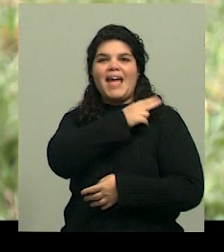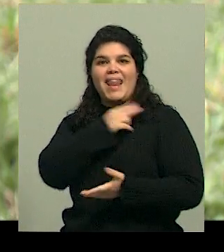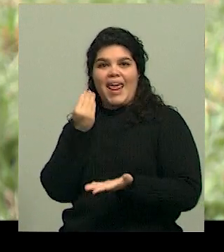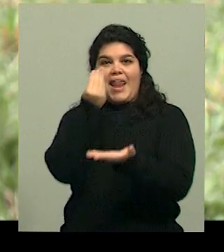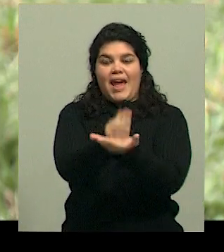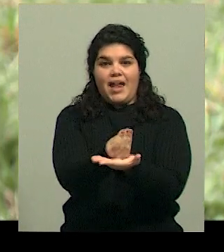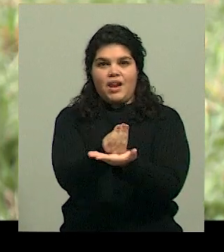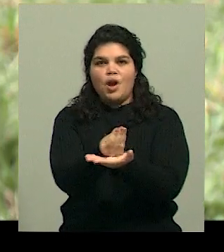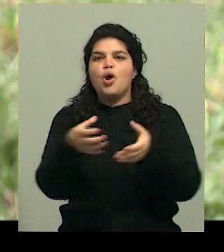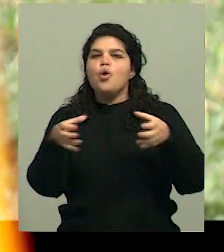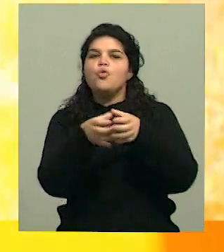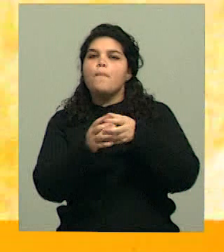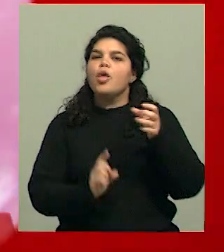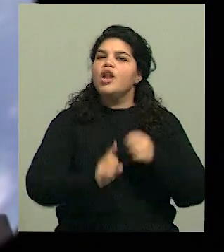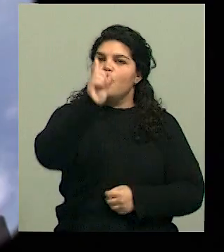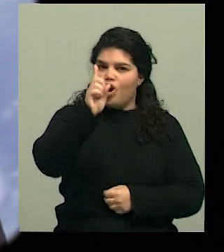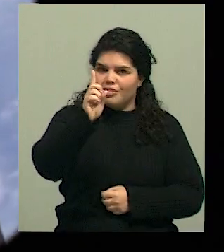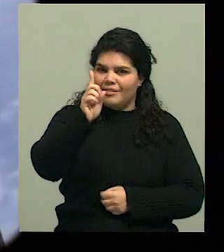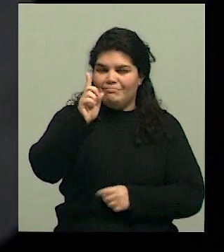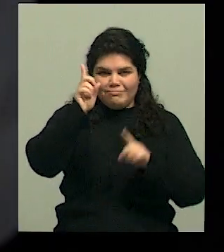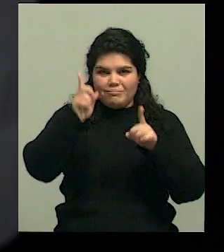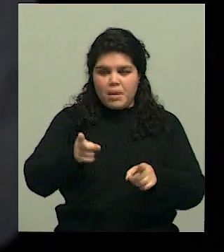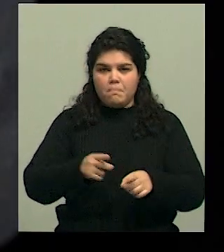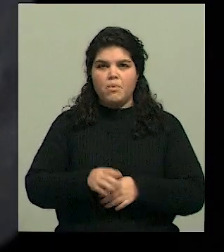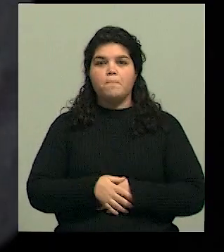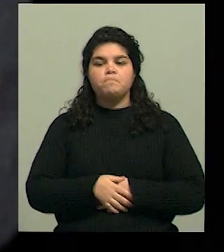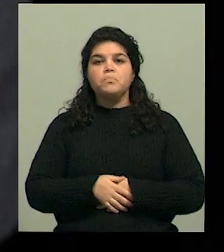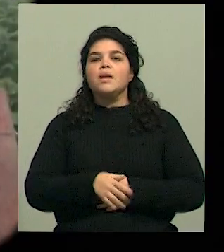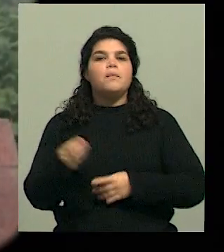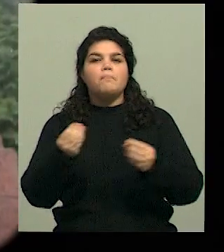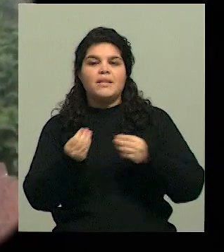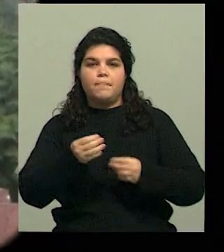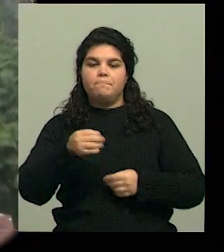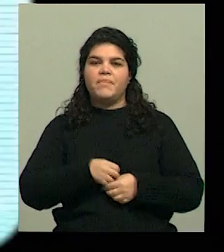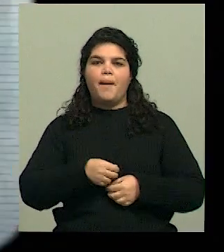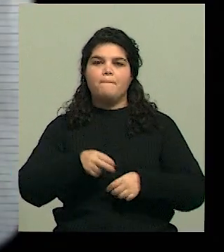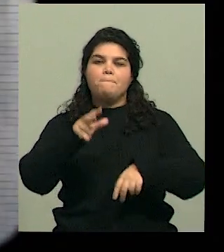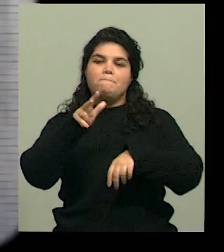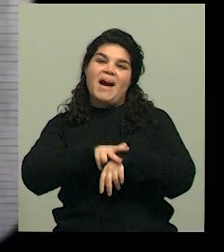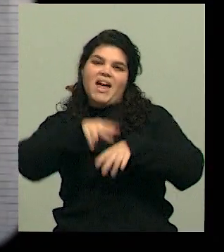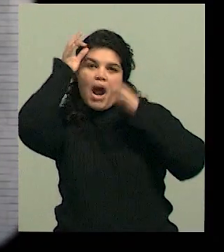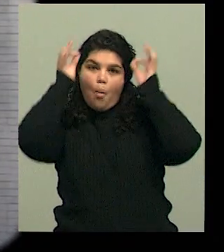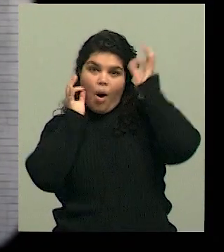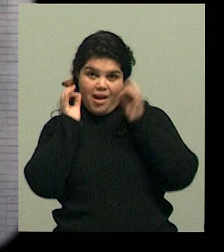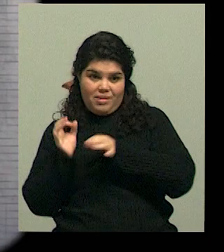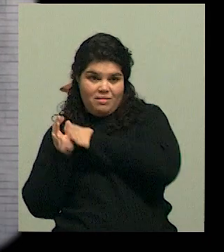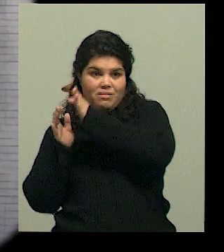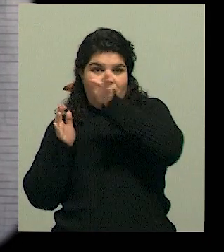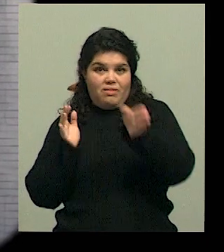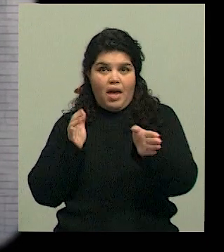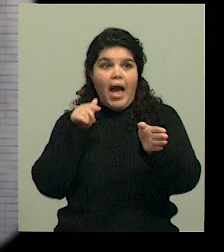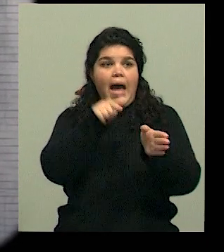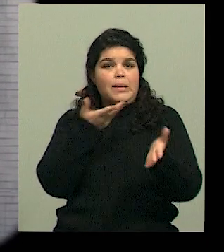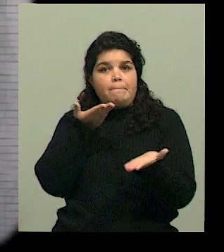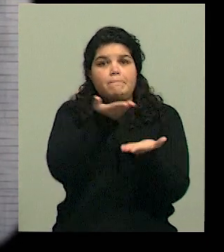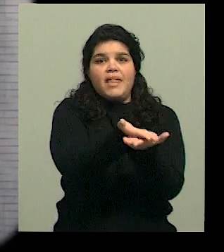el ejército del norte, que va a ser posteriormente, pero ahora va a ir hacia Paraguay para tratar de que Paraguay aceptara la junta que